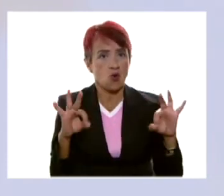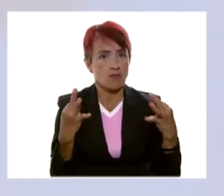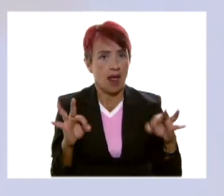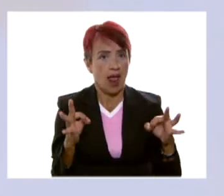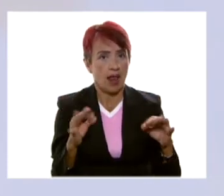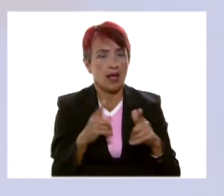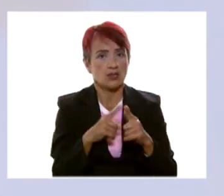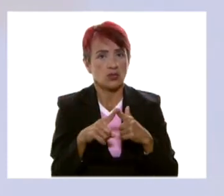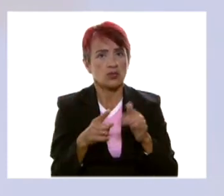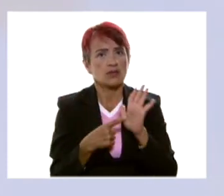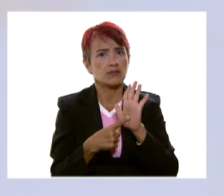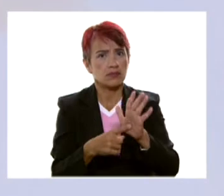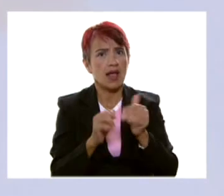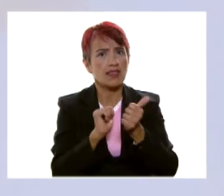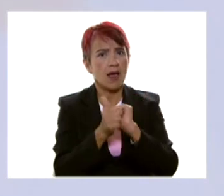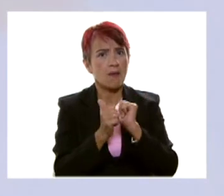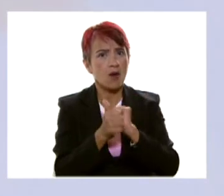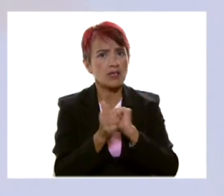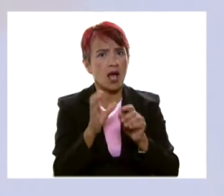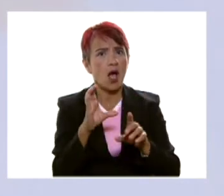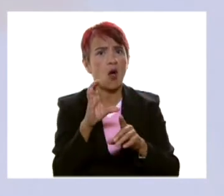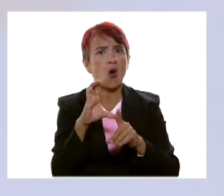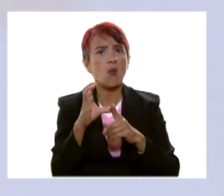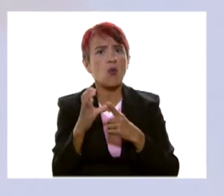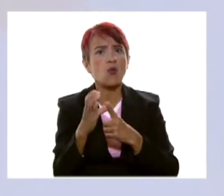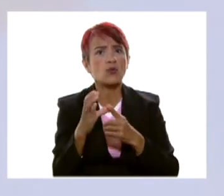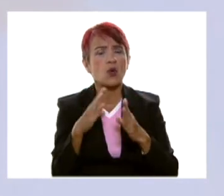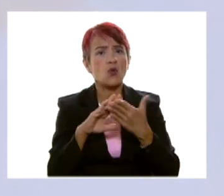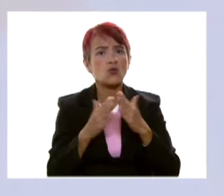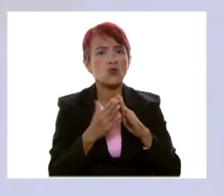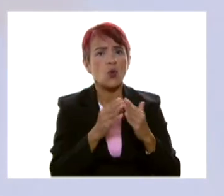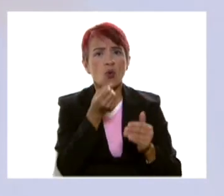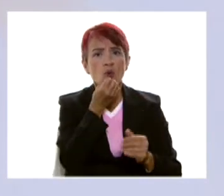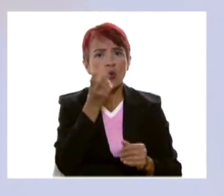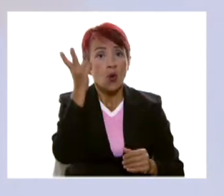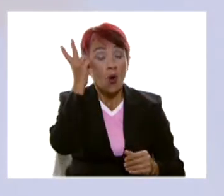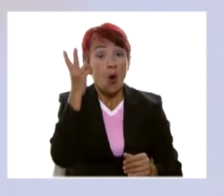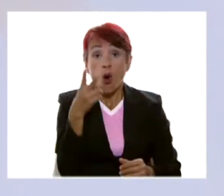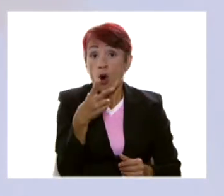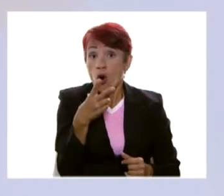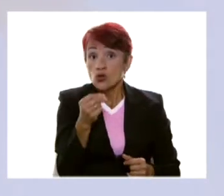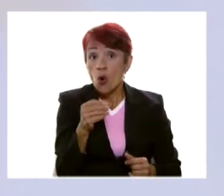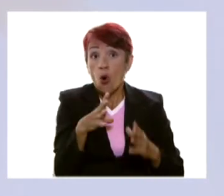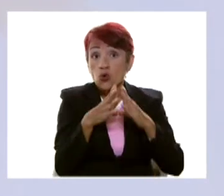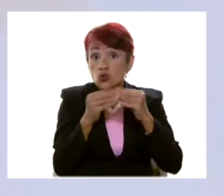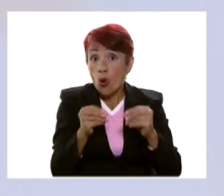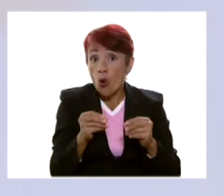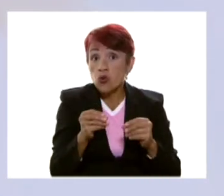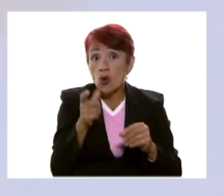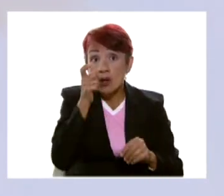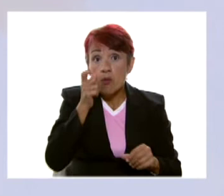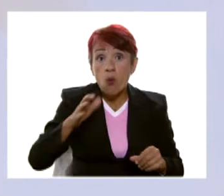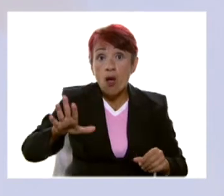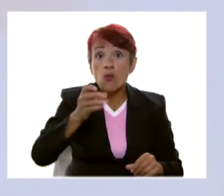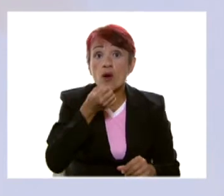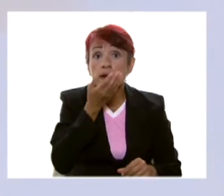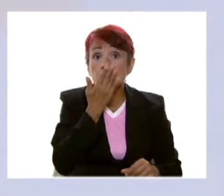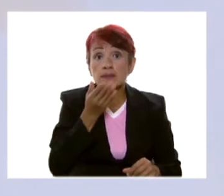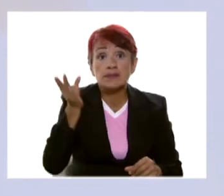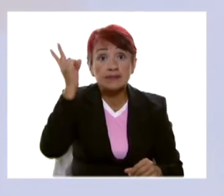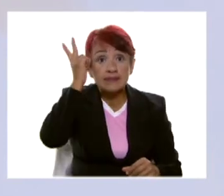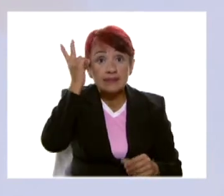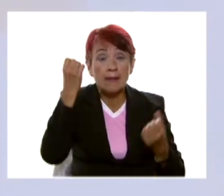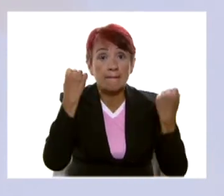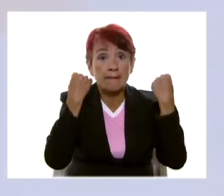juegos autóctonos de nuestras comunidades indígenas. No todos nuestros pueblos indígenas